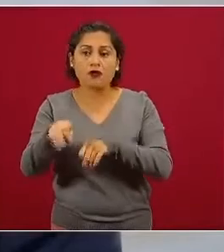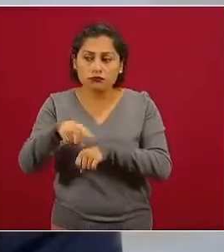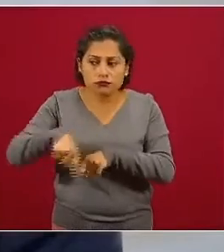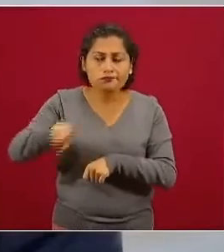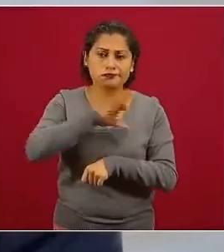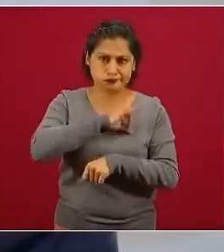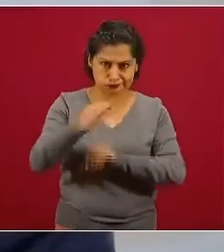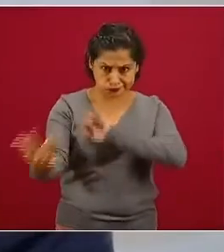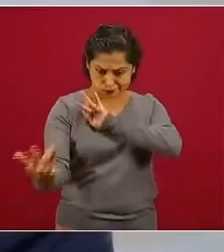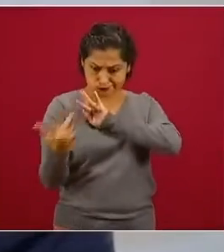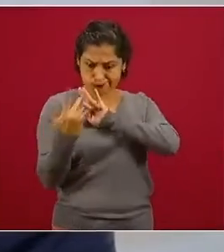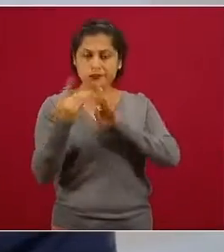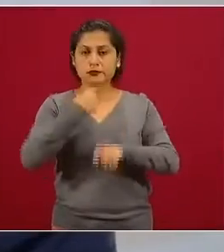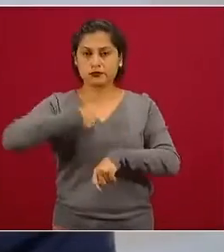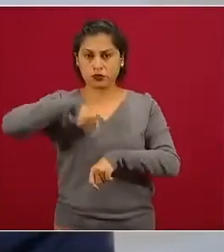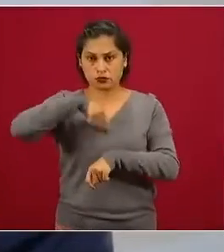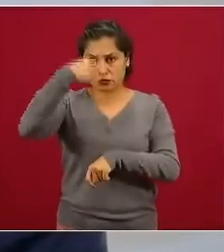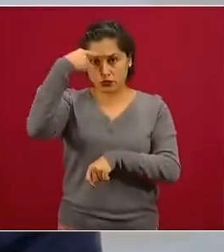hay una